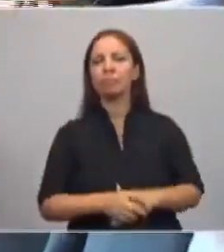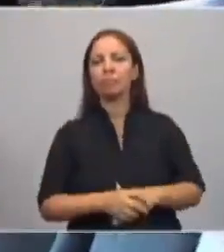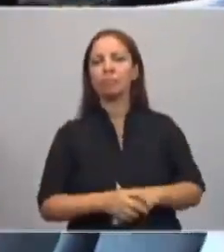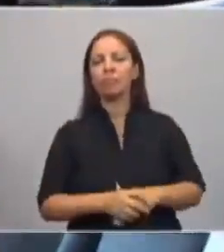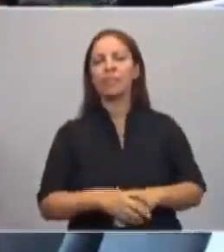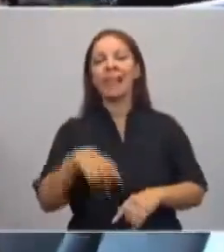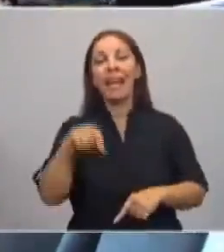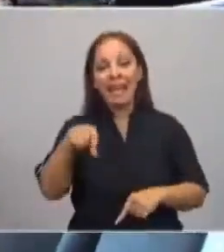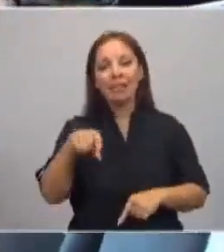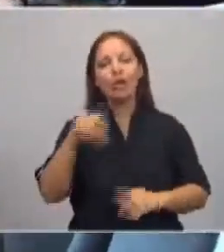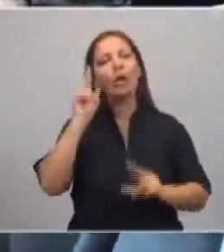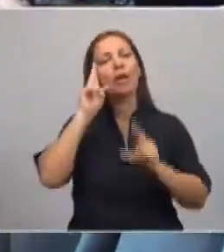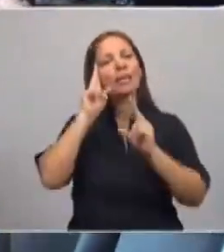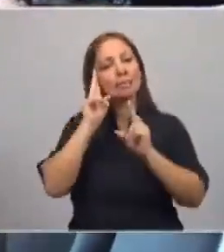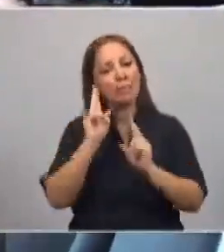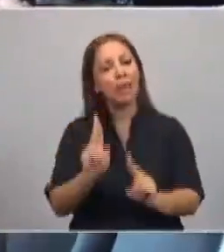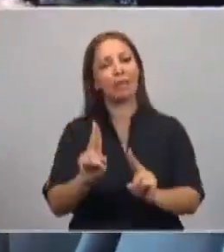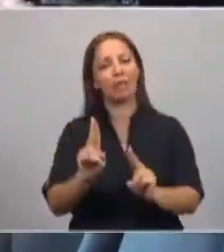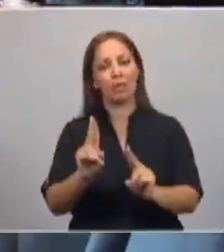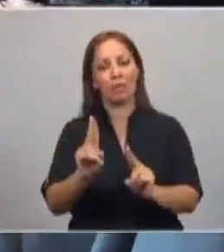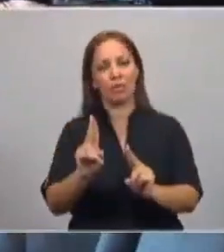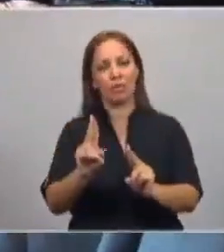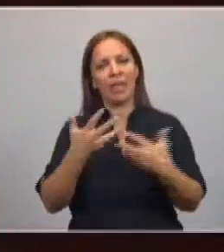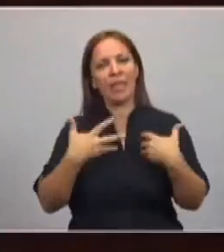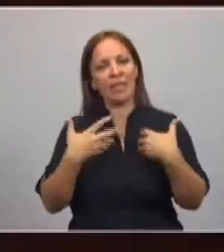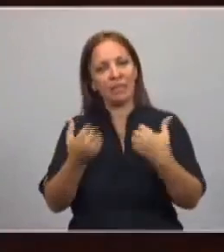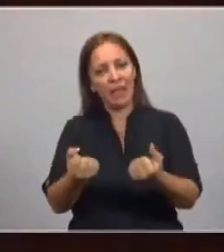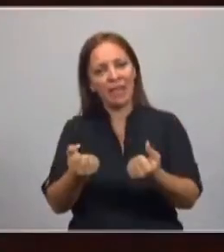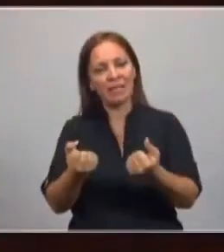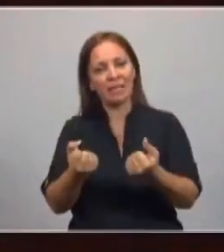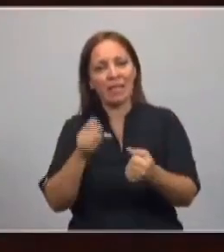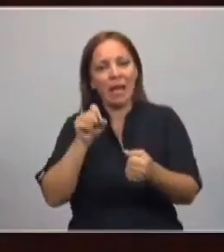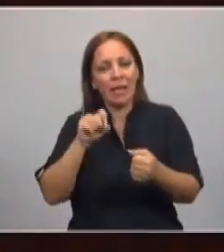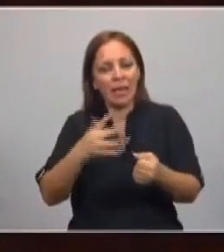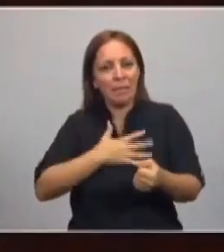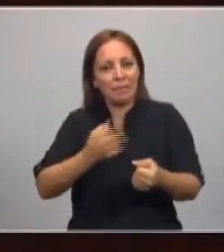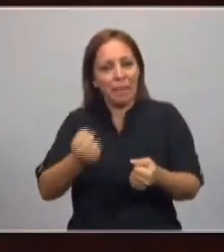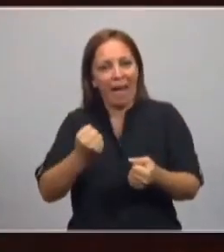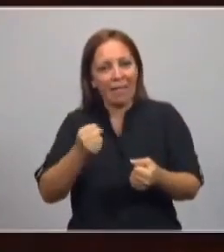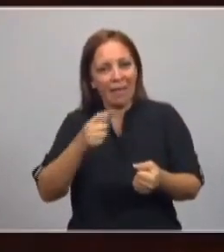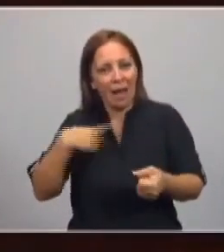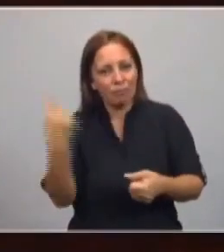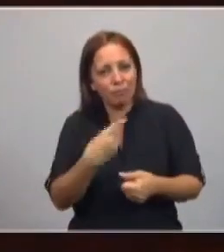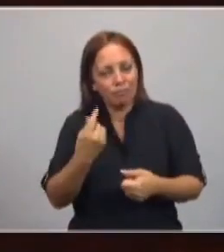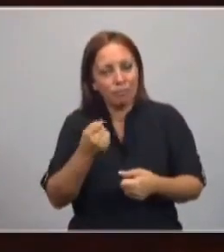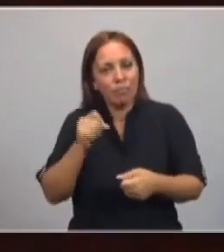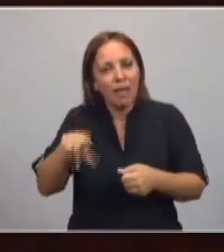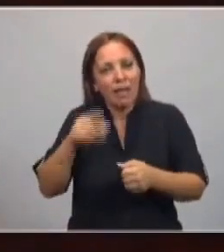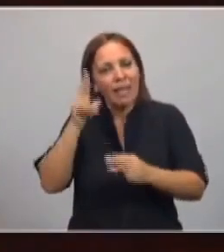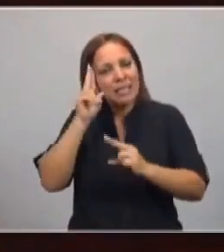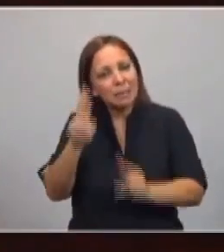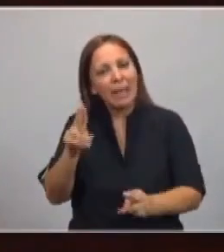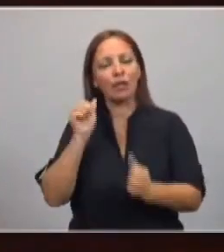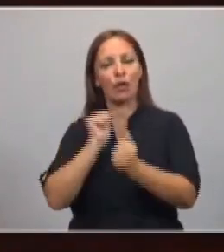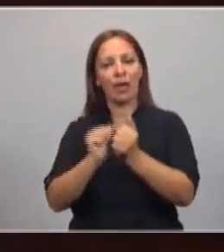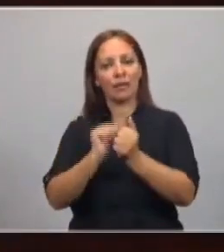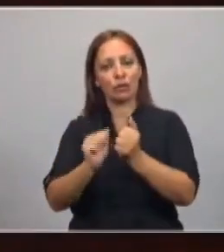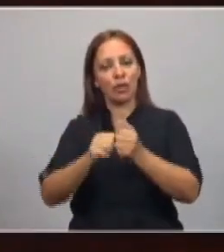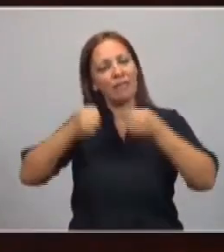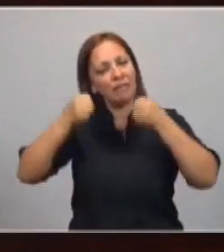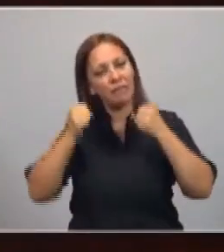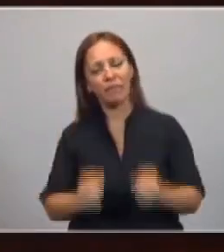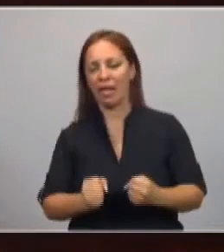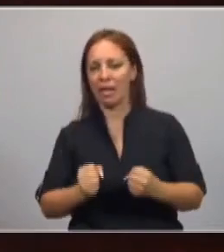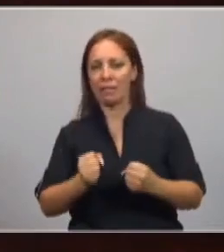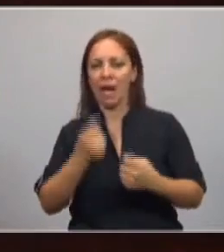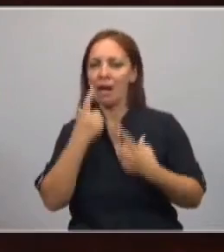el respeto y la defensa irrestricta de nuestra patria y nuestra historia con el firme reclamo